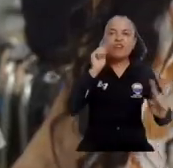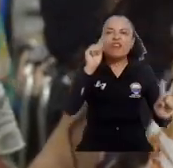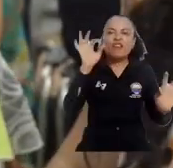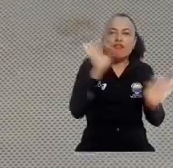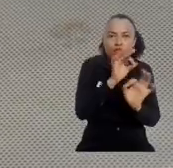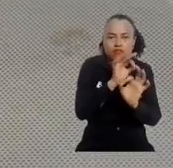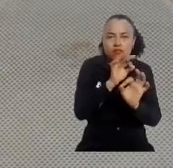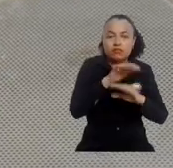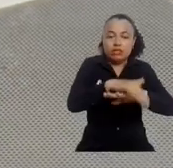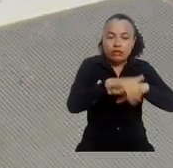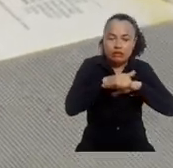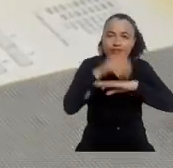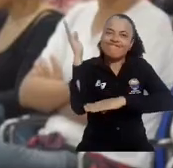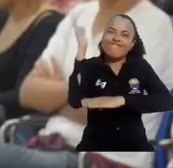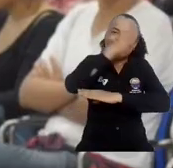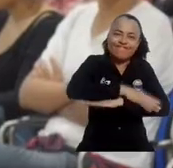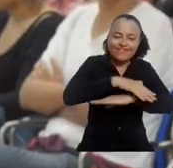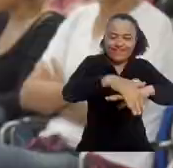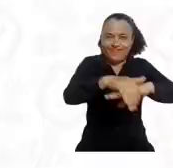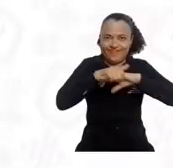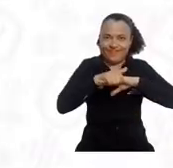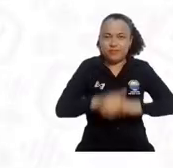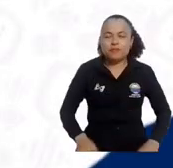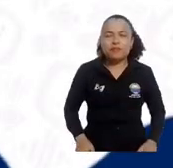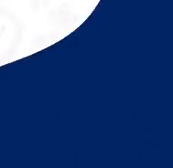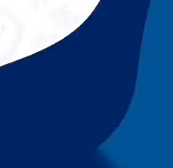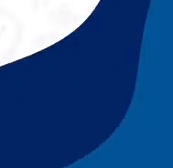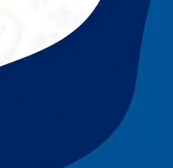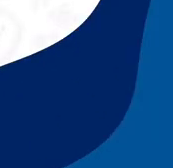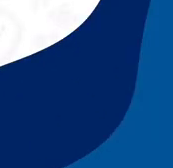inglés realizó el English Day.